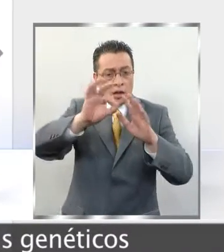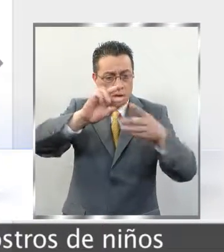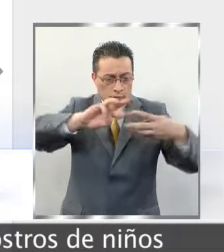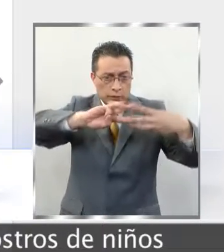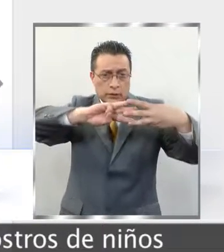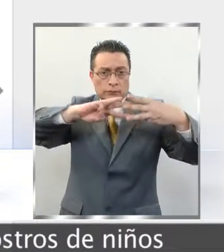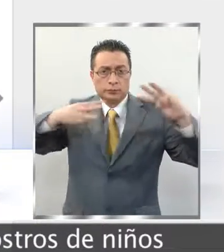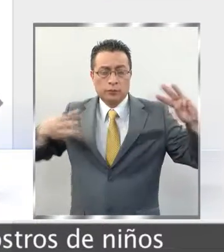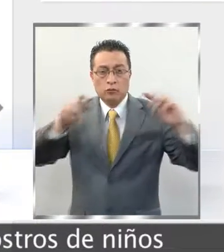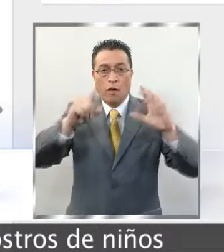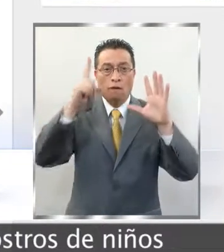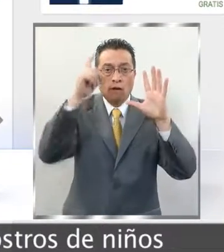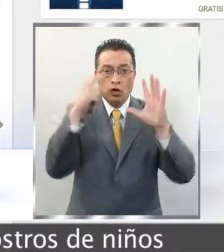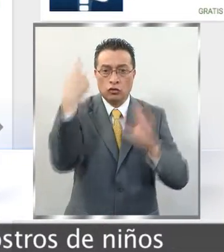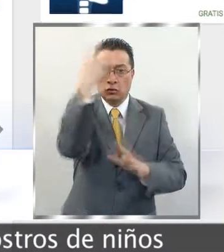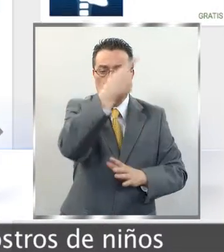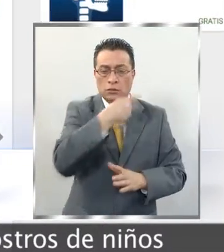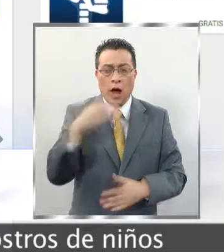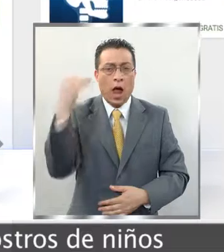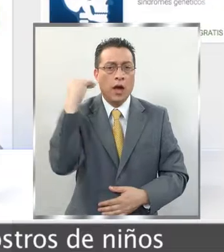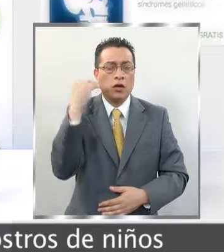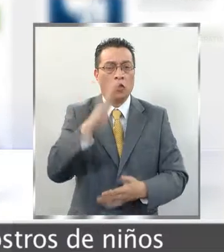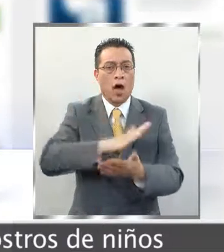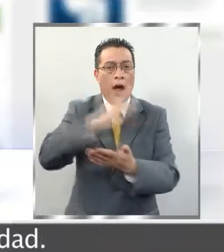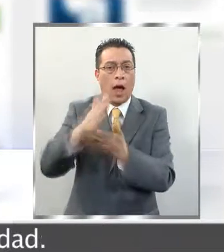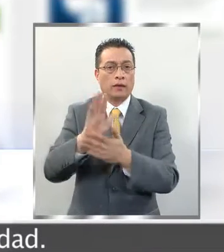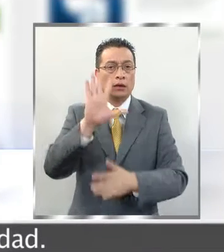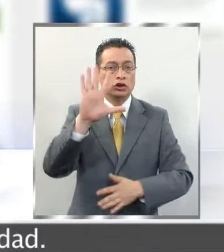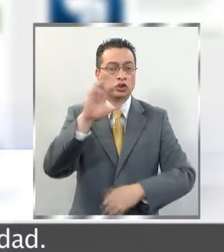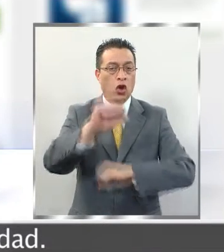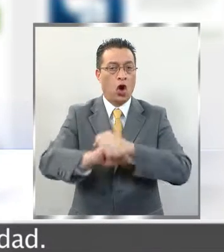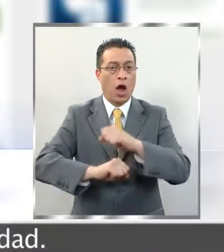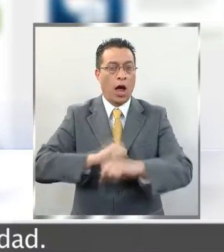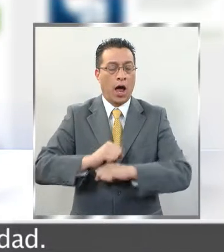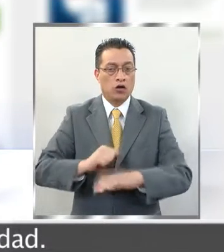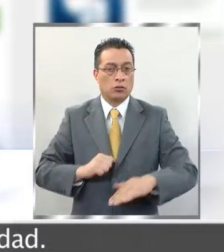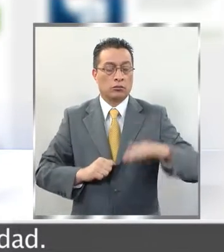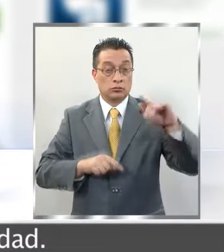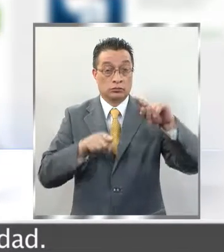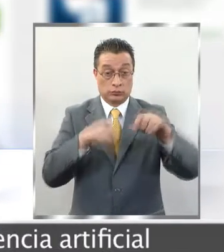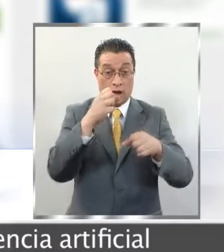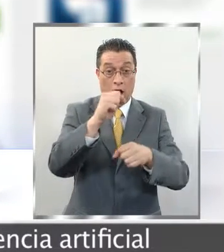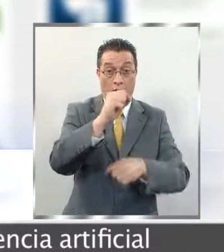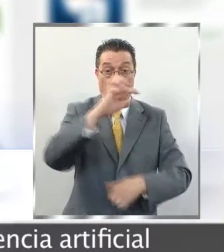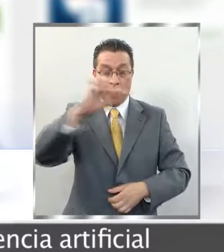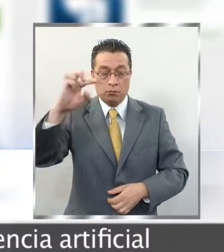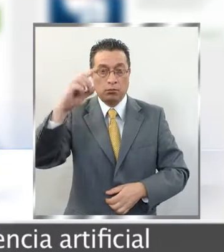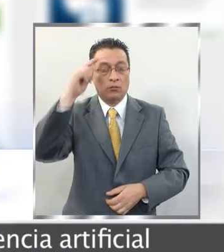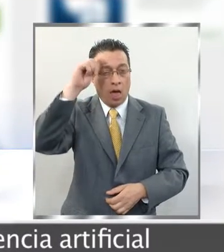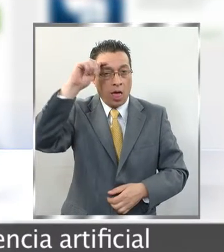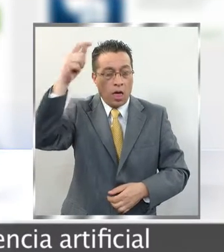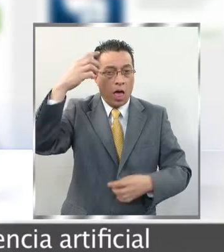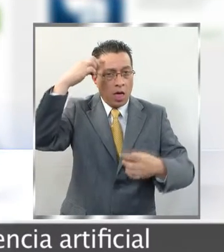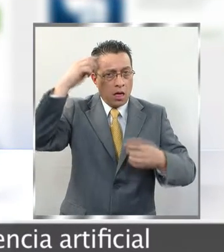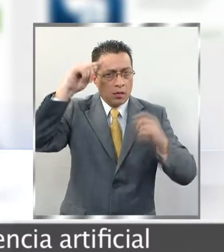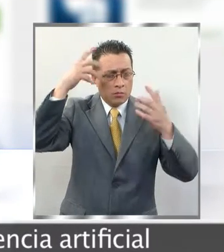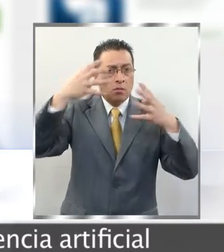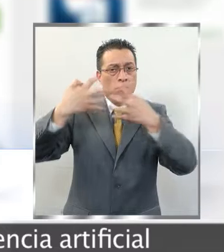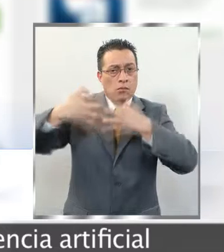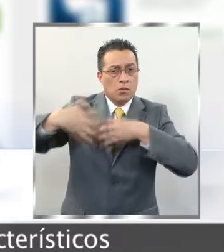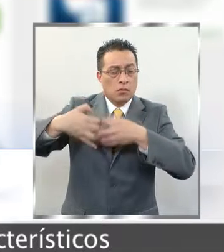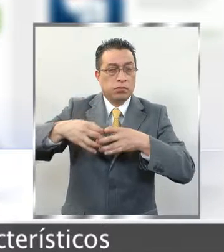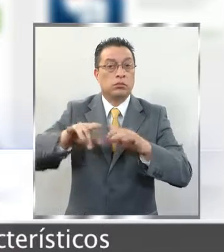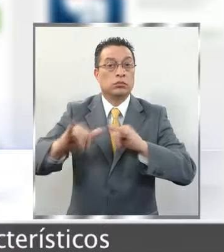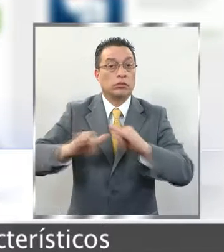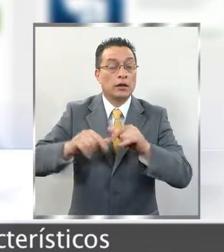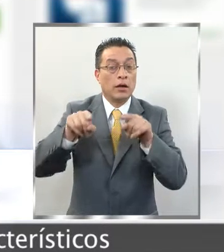genéticos a partir de una fotografía de rostros de niños de hasta 5 años de edad. Esta app funciona con inteligencia